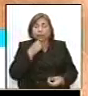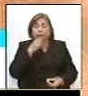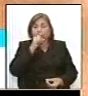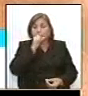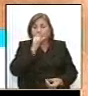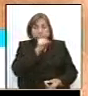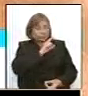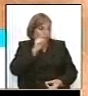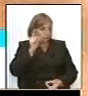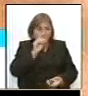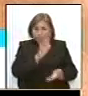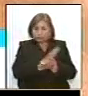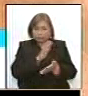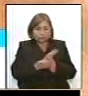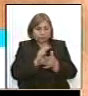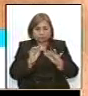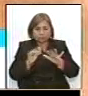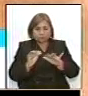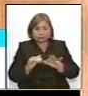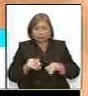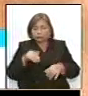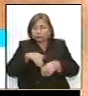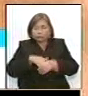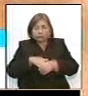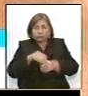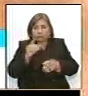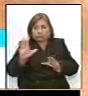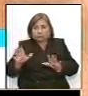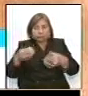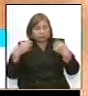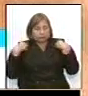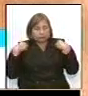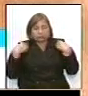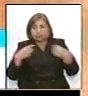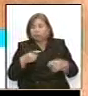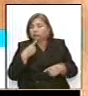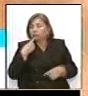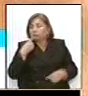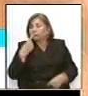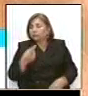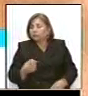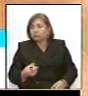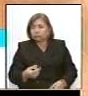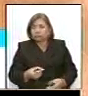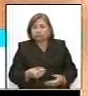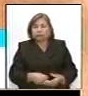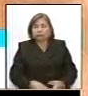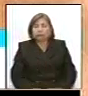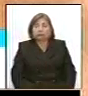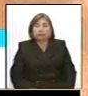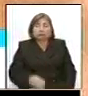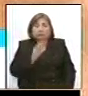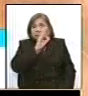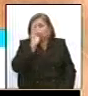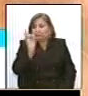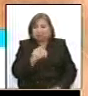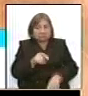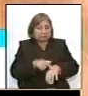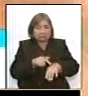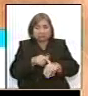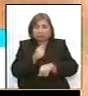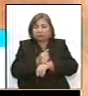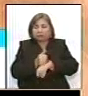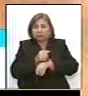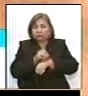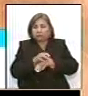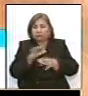los informes no habían sido elaborados ni habían sido salido de su despacho. Dijo y cito textualmente, en ningún momento algún asesor o algún